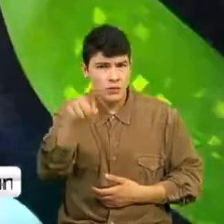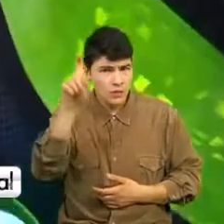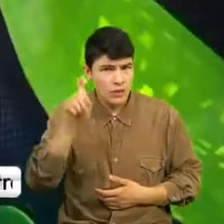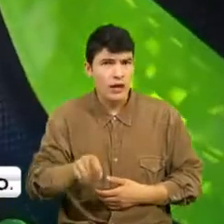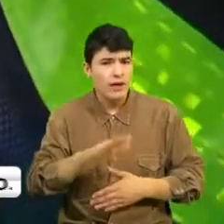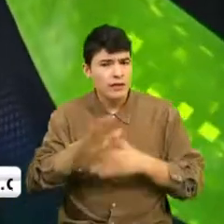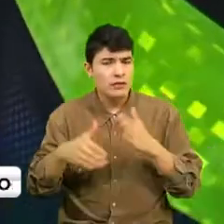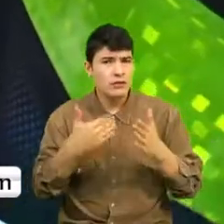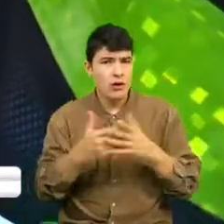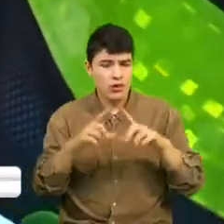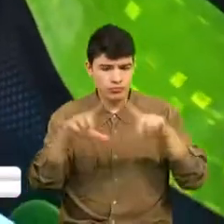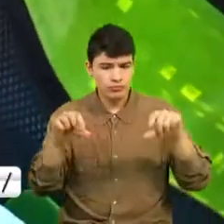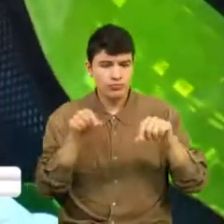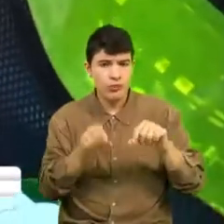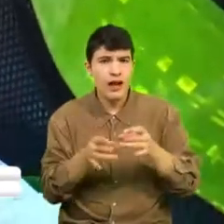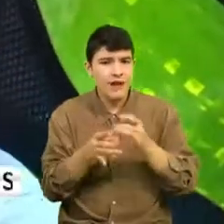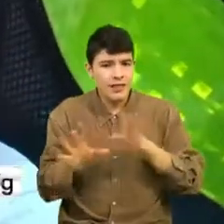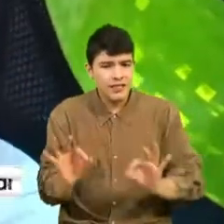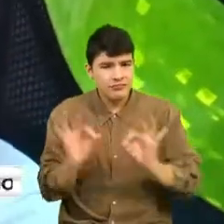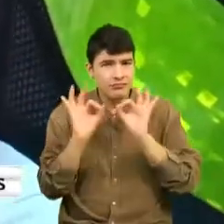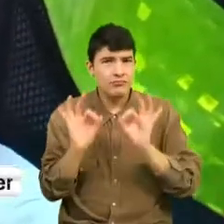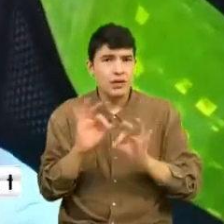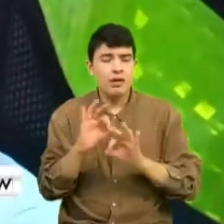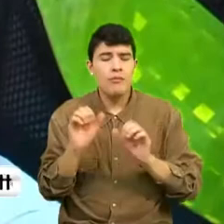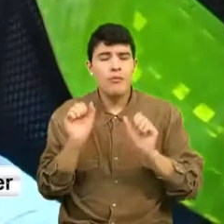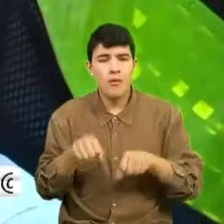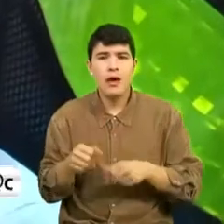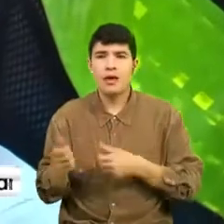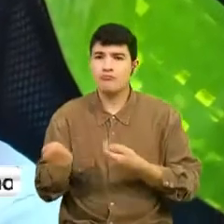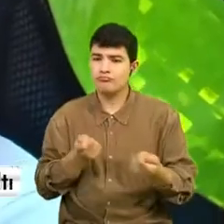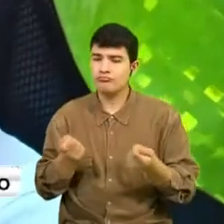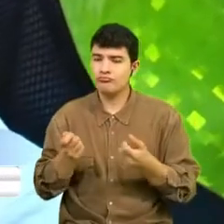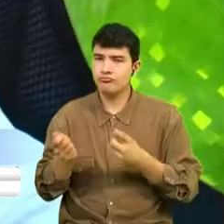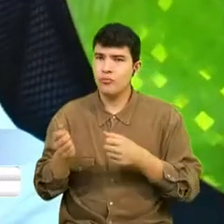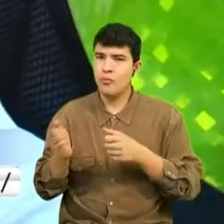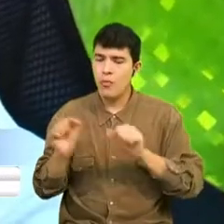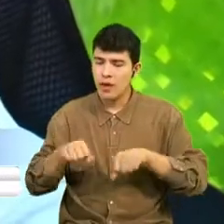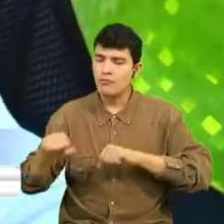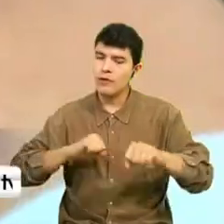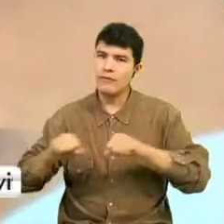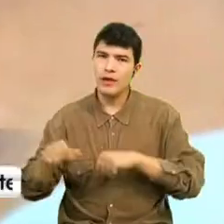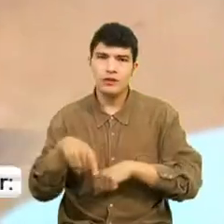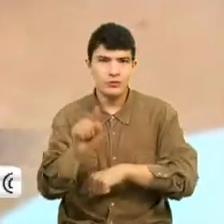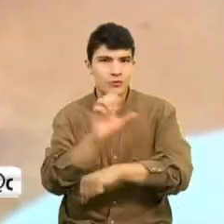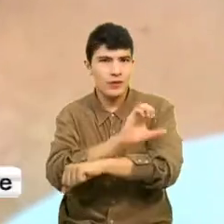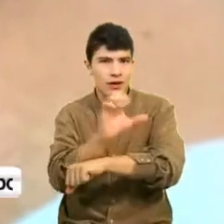a la mano y con vigencia la documentación que permite la circulación de los vehículos.